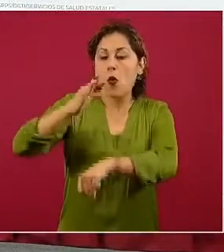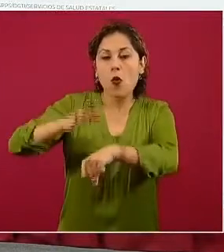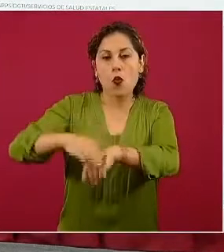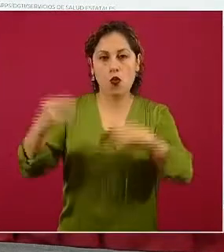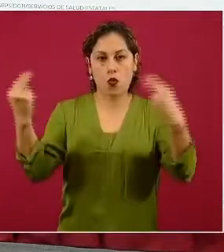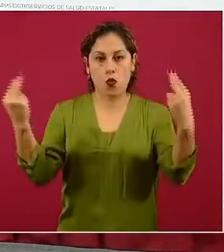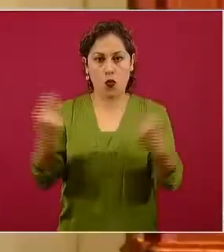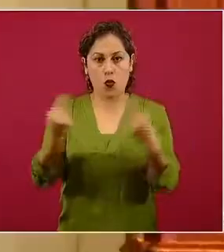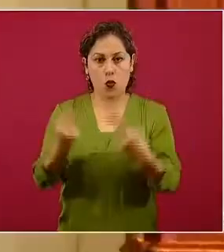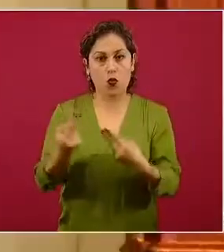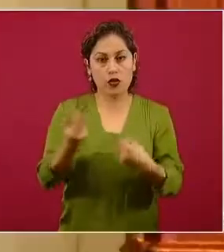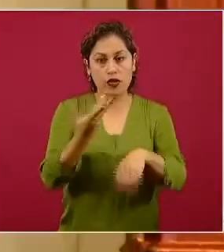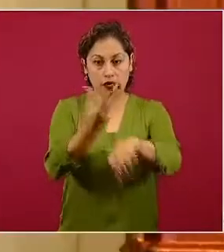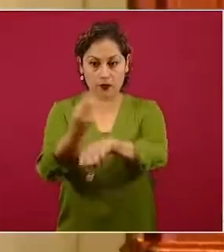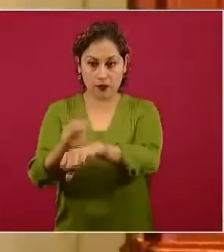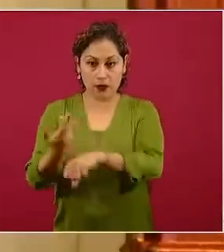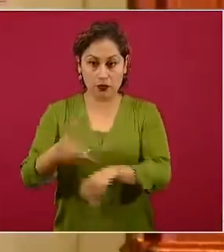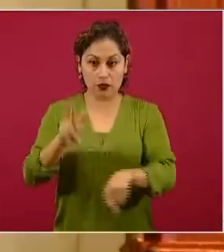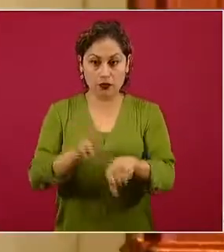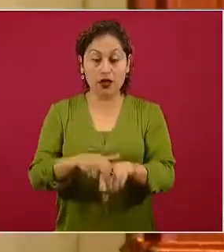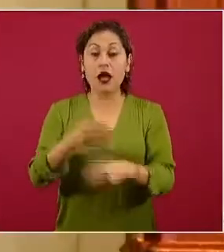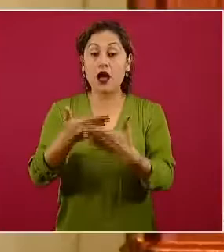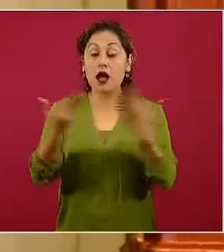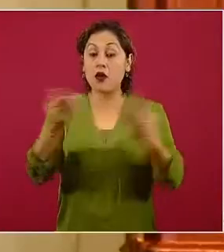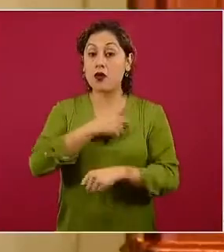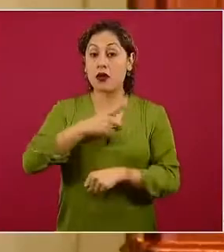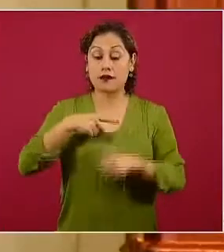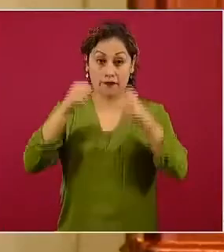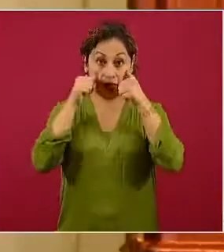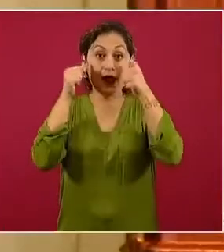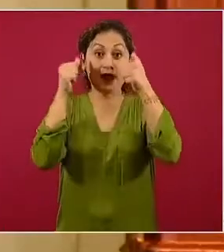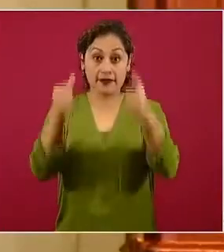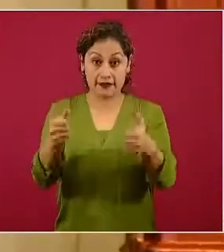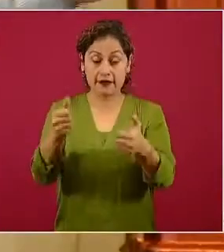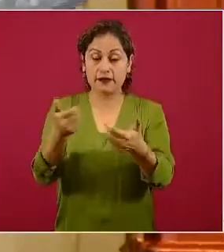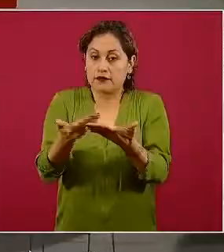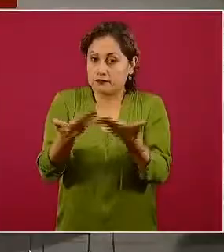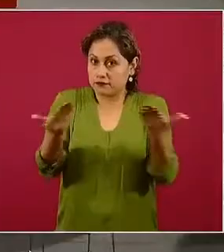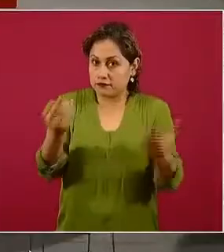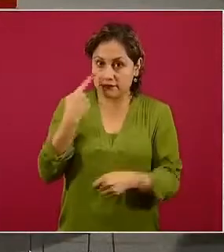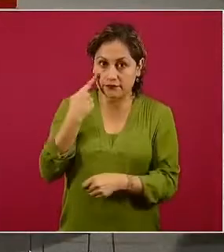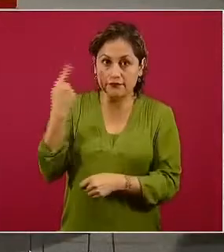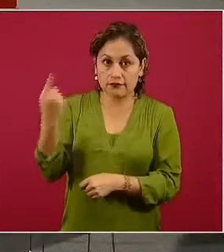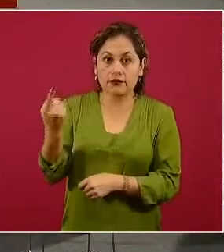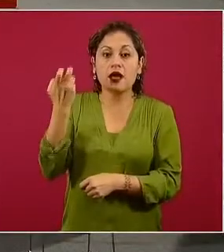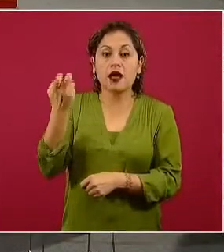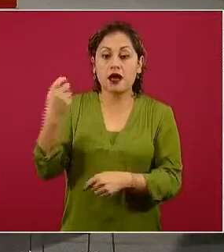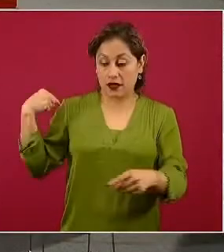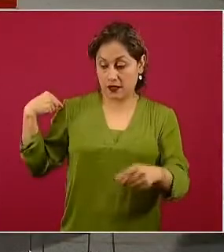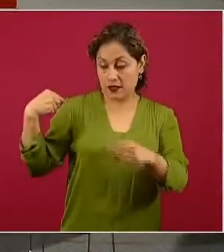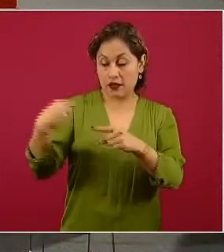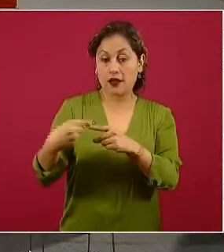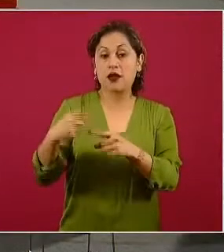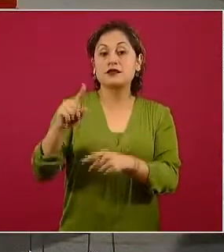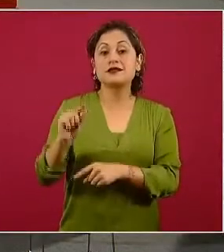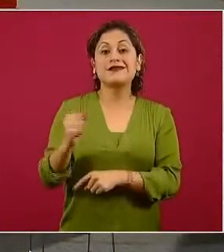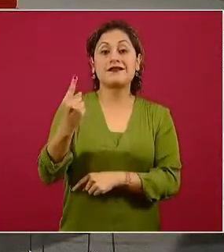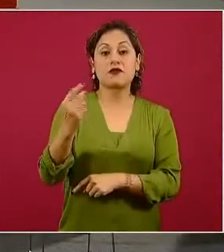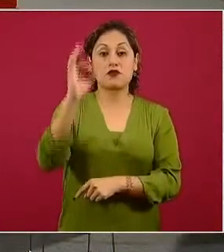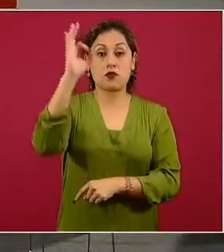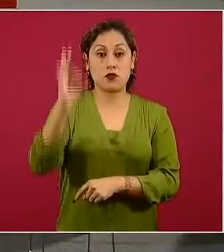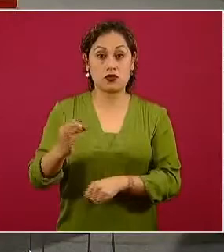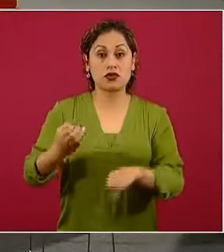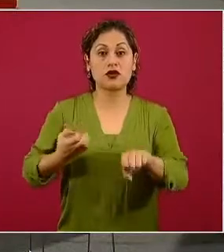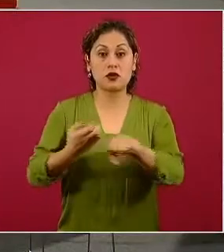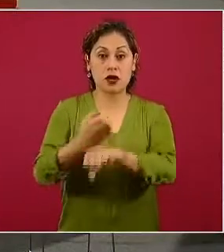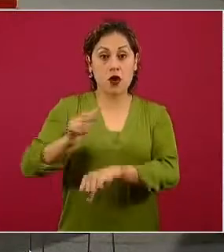todavía poner más enfoque a los mismos. Y bueno, aquí tenemos precisamente para el día de hoy superando con un 71% al estado